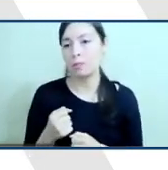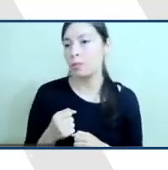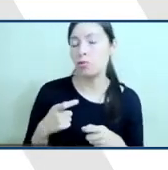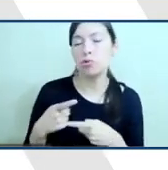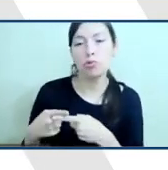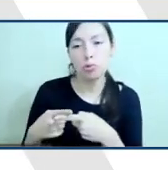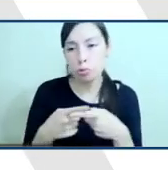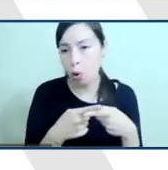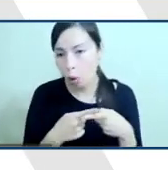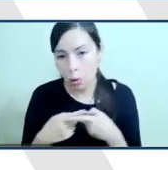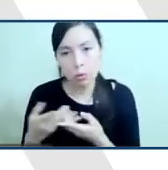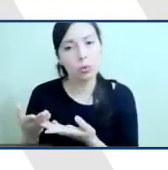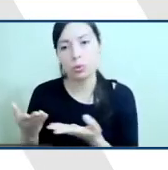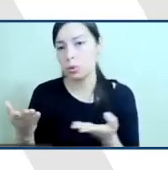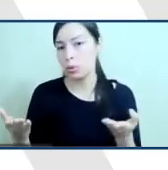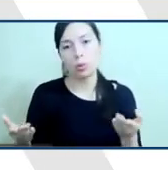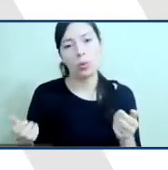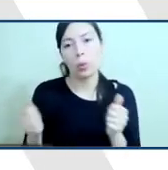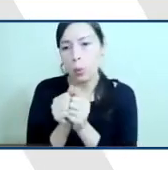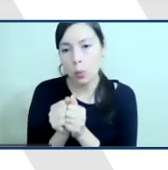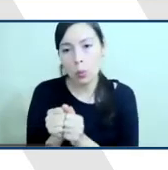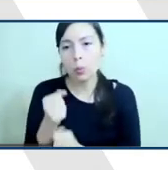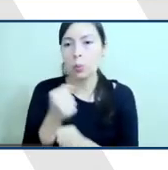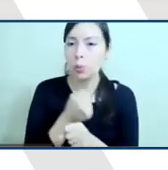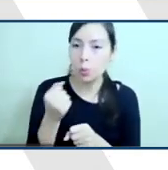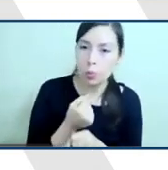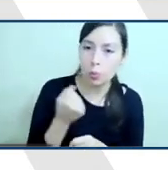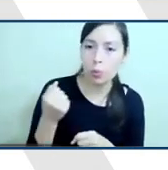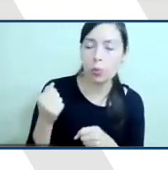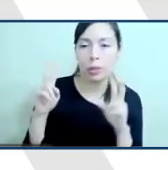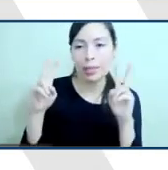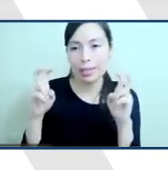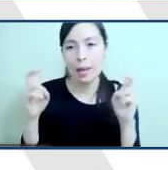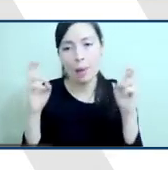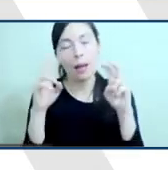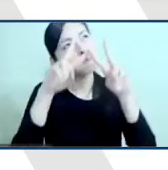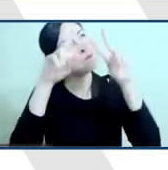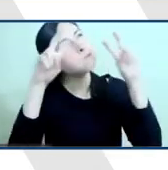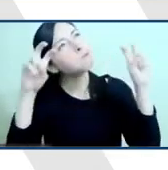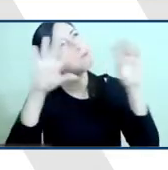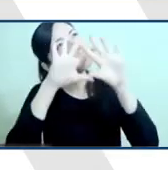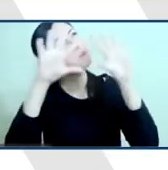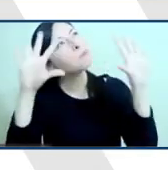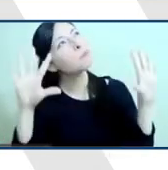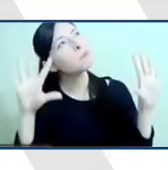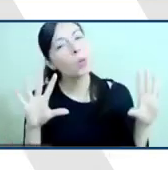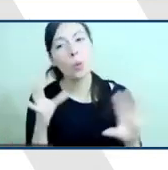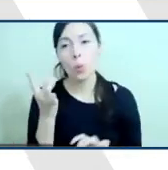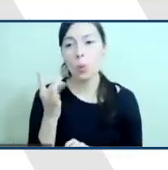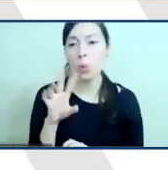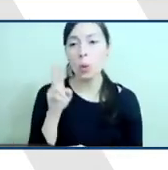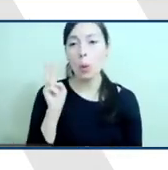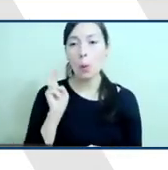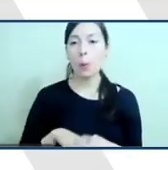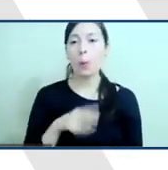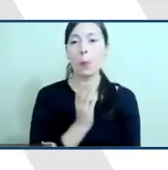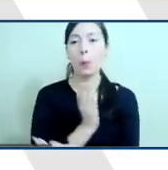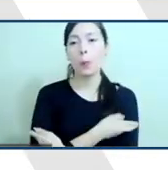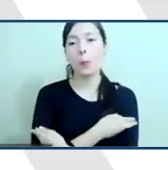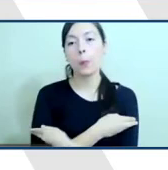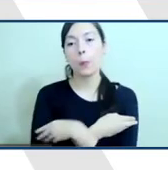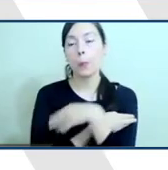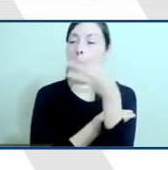socios en cualquier proyecto de gran envergadura sobre temas de astronomía. No nos vamos a sentar solamente a mirar cómo otros hacen las cosas, sino